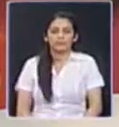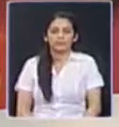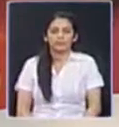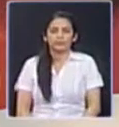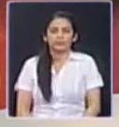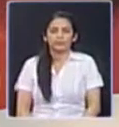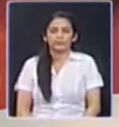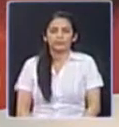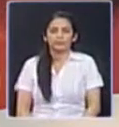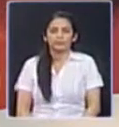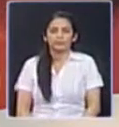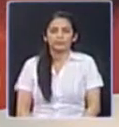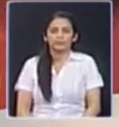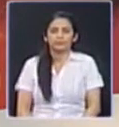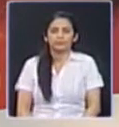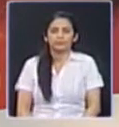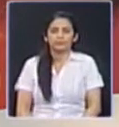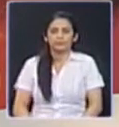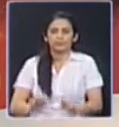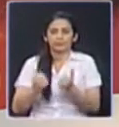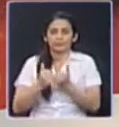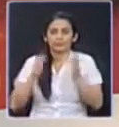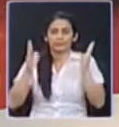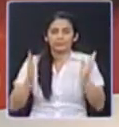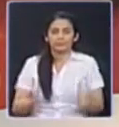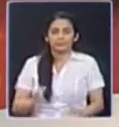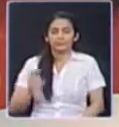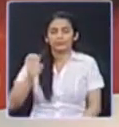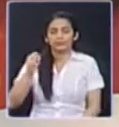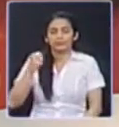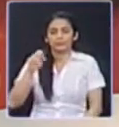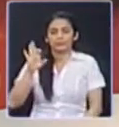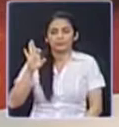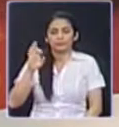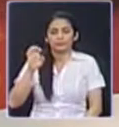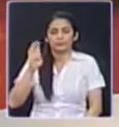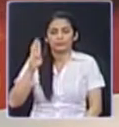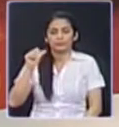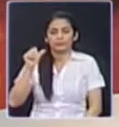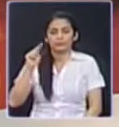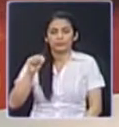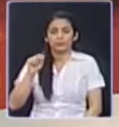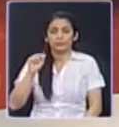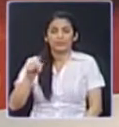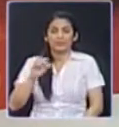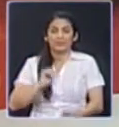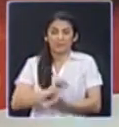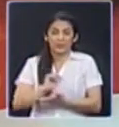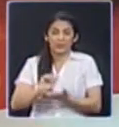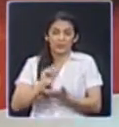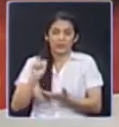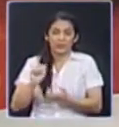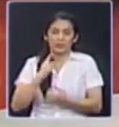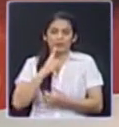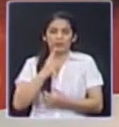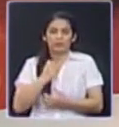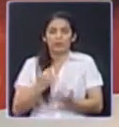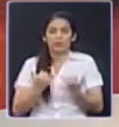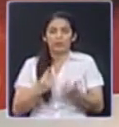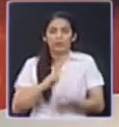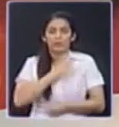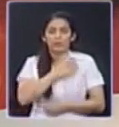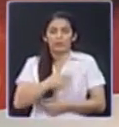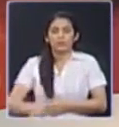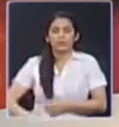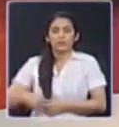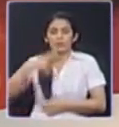El asambleísta de Alianza País por el Azuay, Esteban Albornoz, señaló que el pedido de juicio político contra el vicepresidente de la República sin funciones